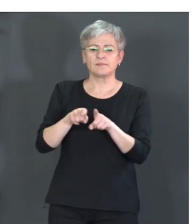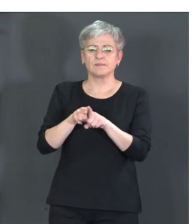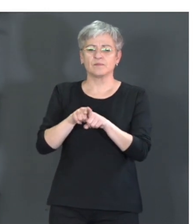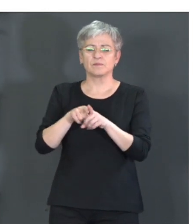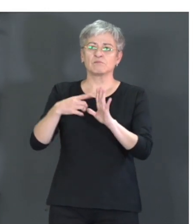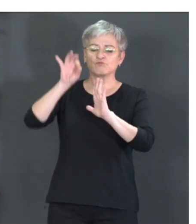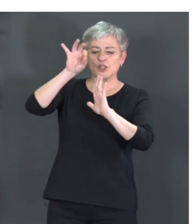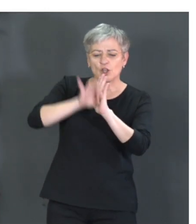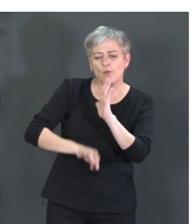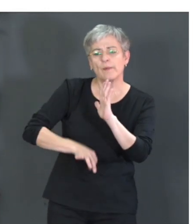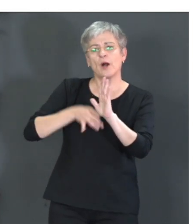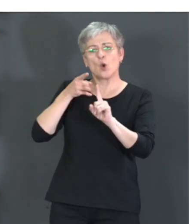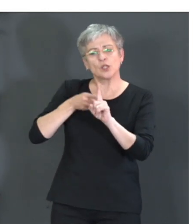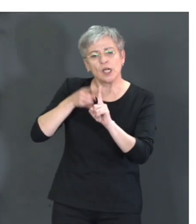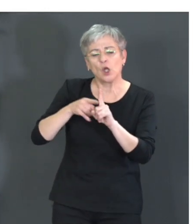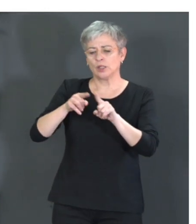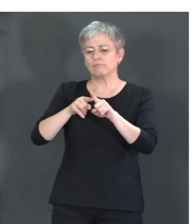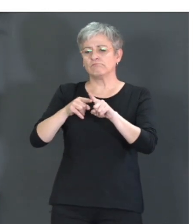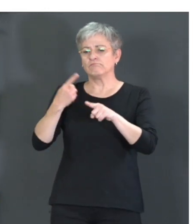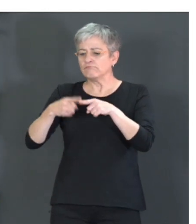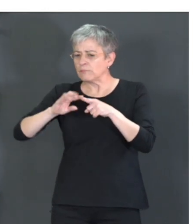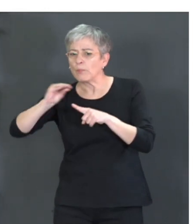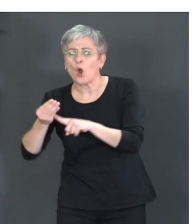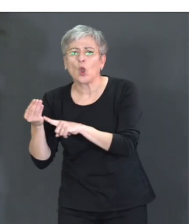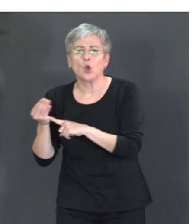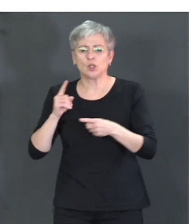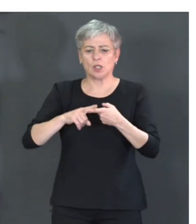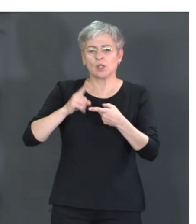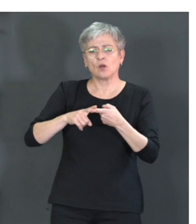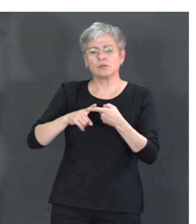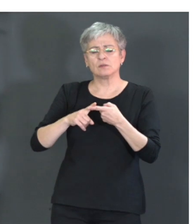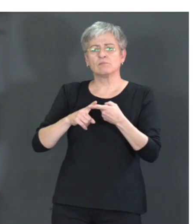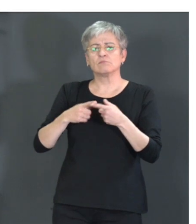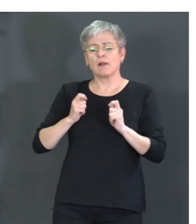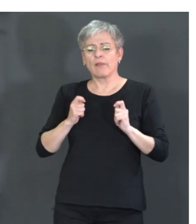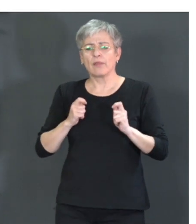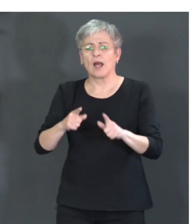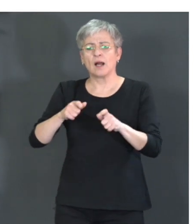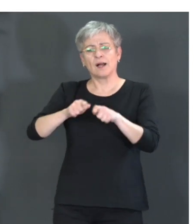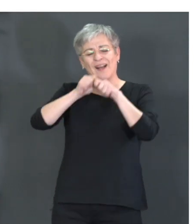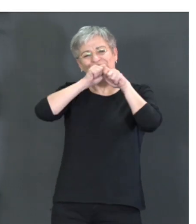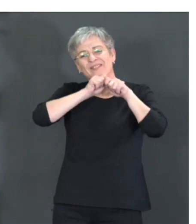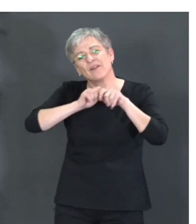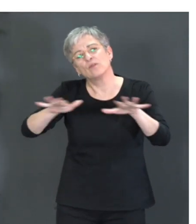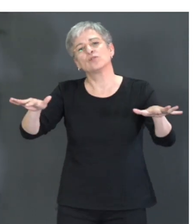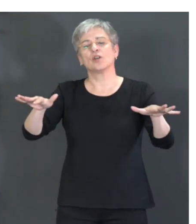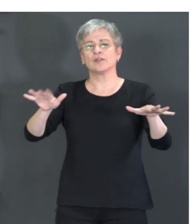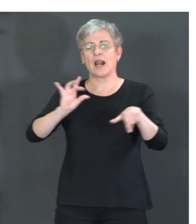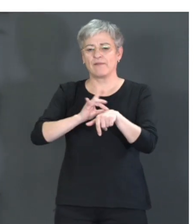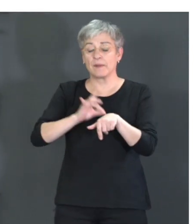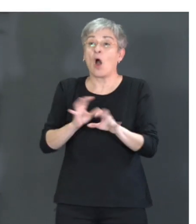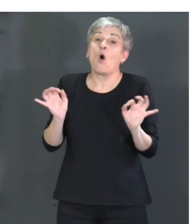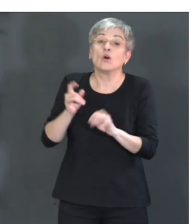utilidades, software, servicio, dispositivos que pueden también ayudar a dar difusión de la enfermedad o a que los